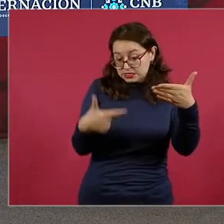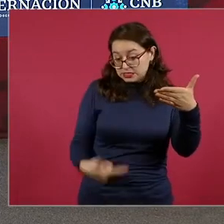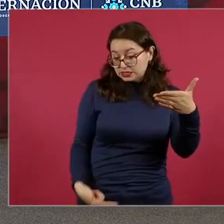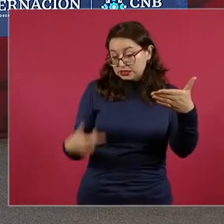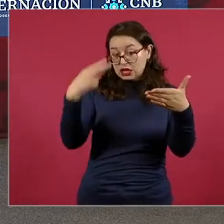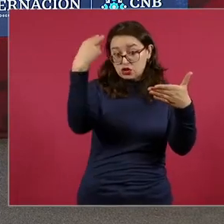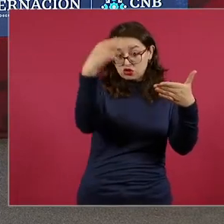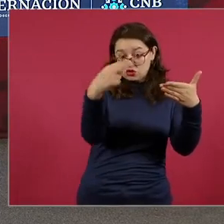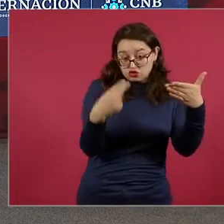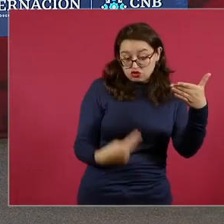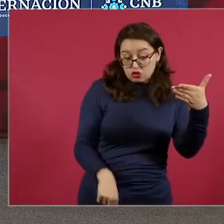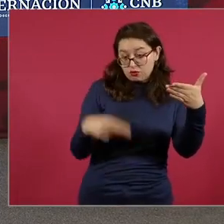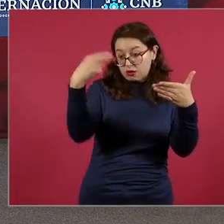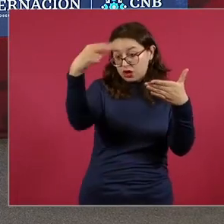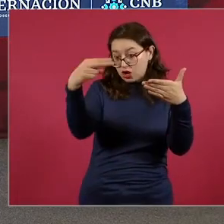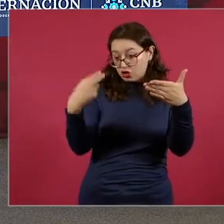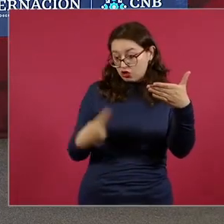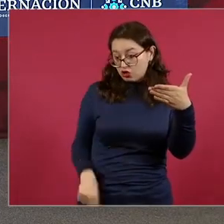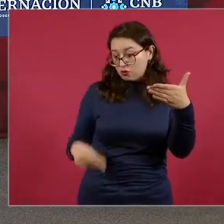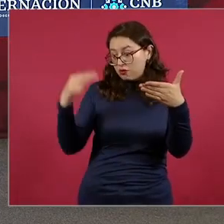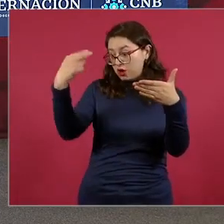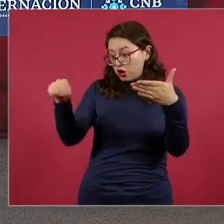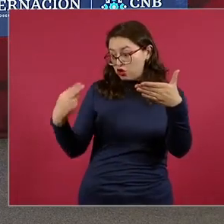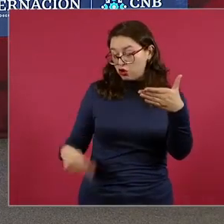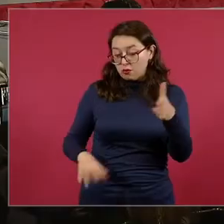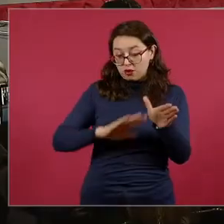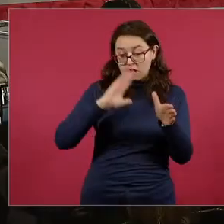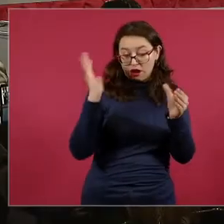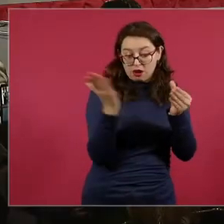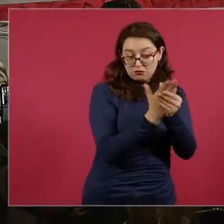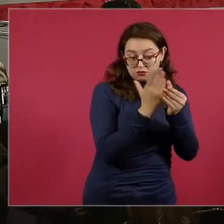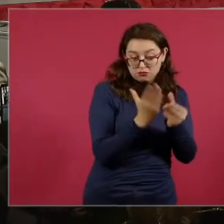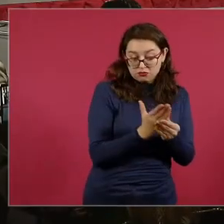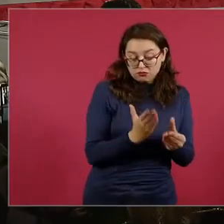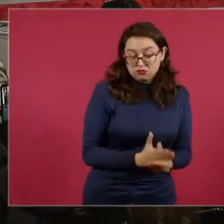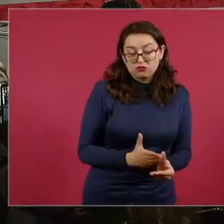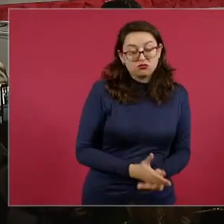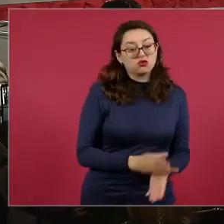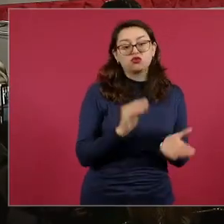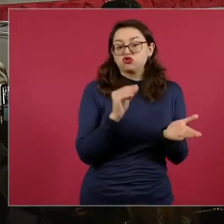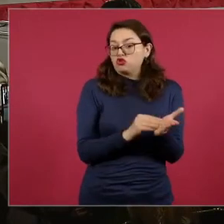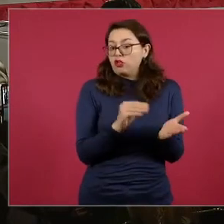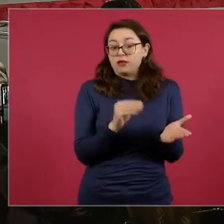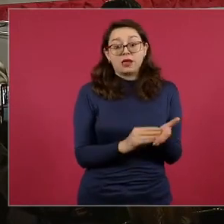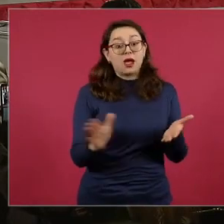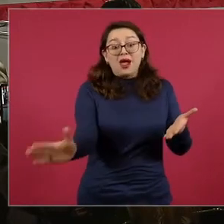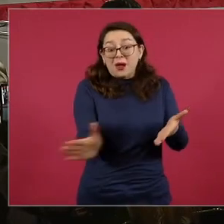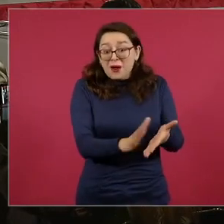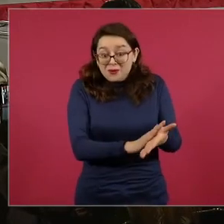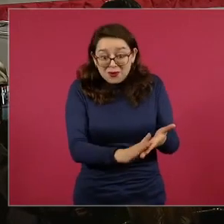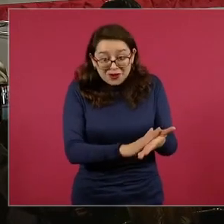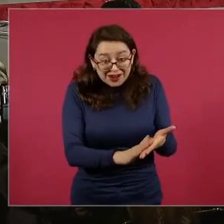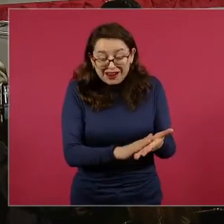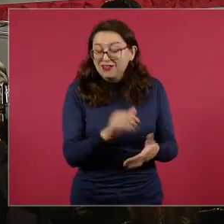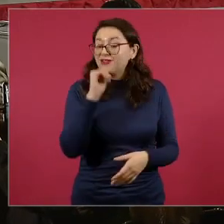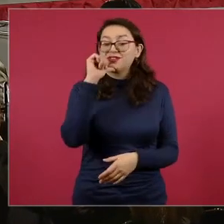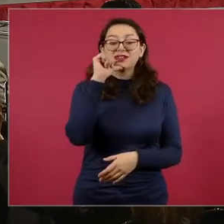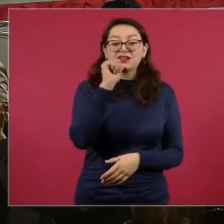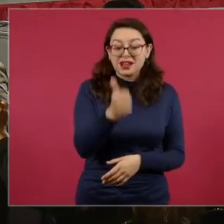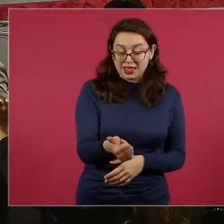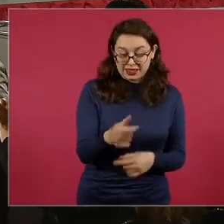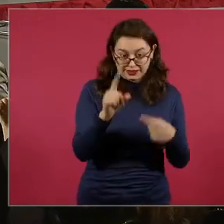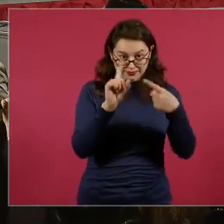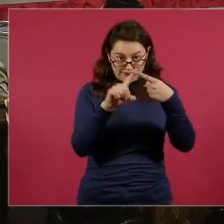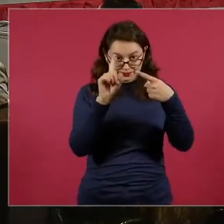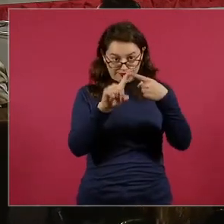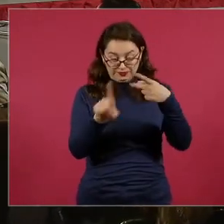ningún registro de desaparición. Lo segundo es que todos los registros de desaparición cuentan con